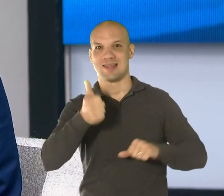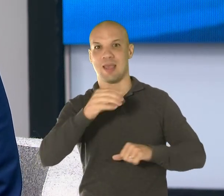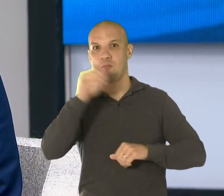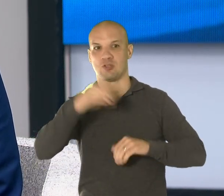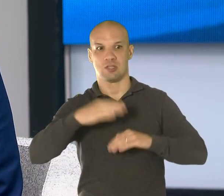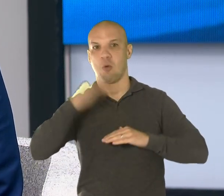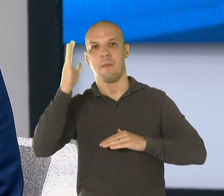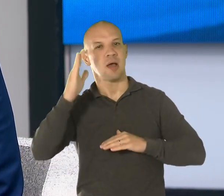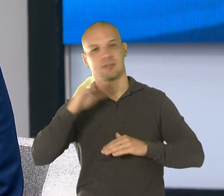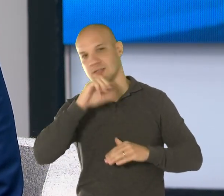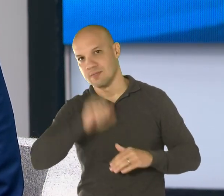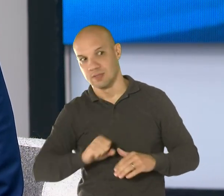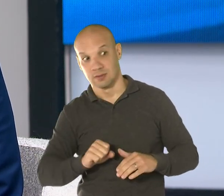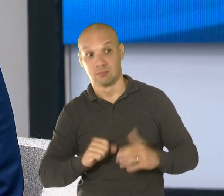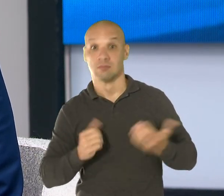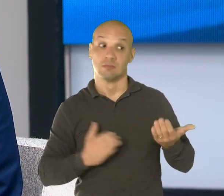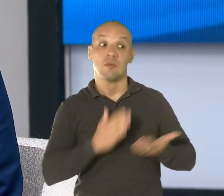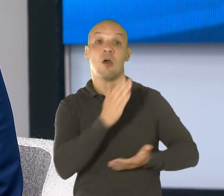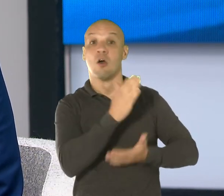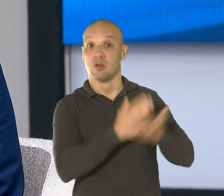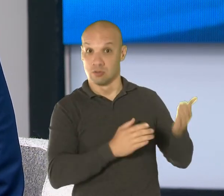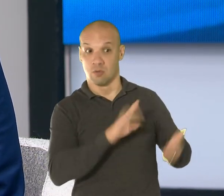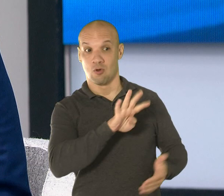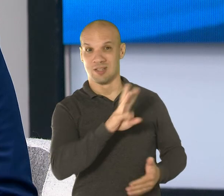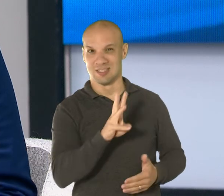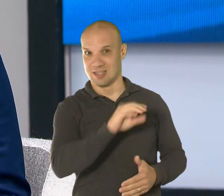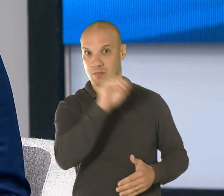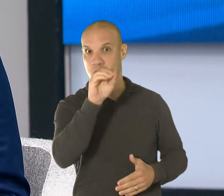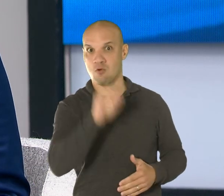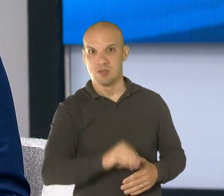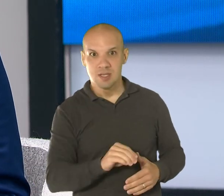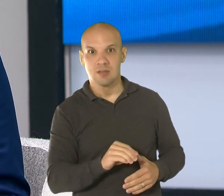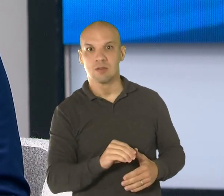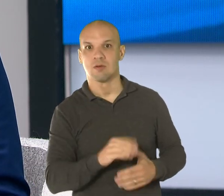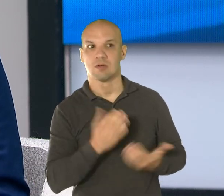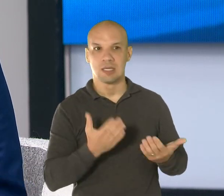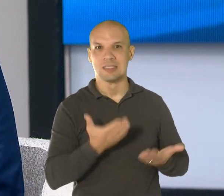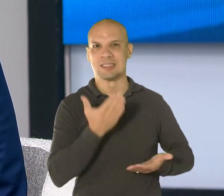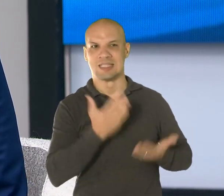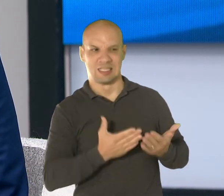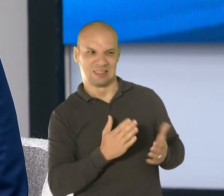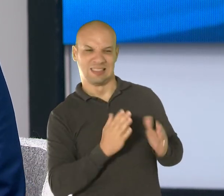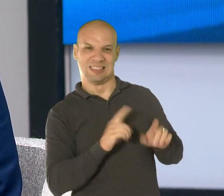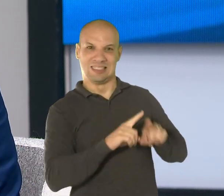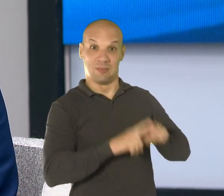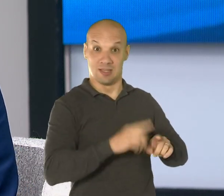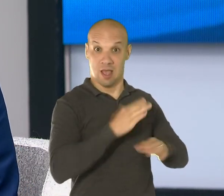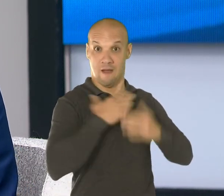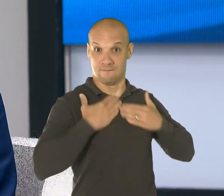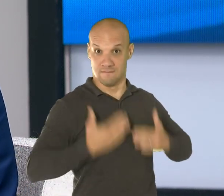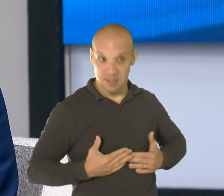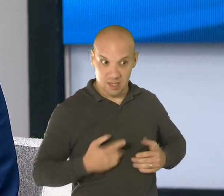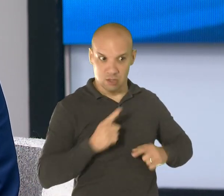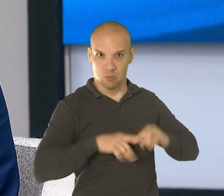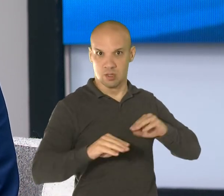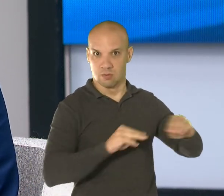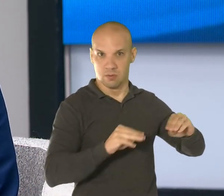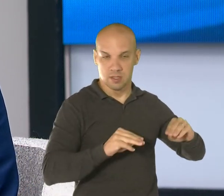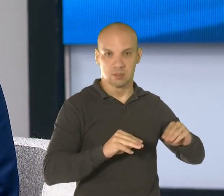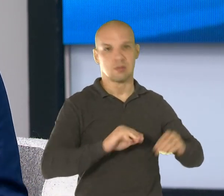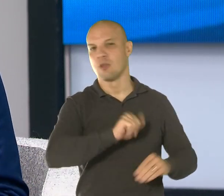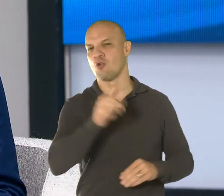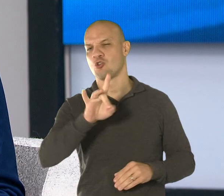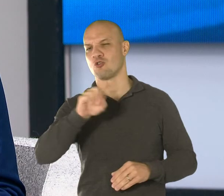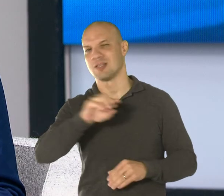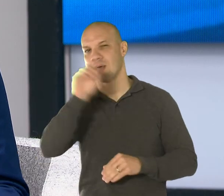con alguna condición de salud mental, un 46% con algún tipo de dependencia física y el 86% quiere envejecer en su hogar.